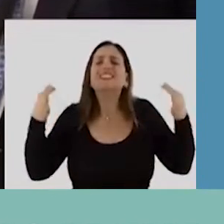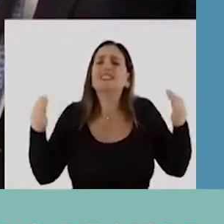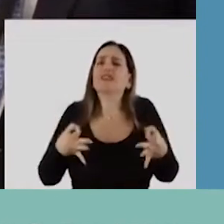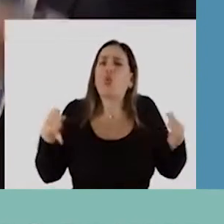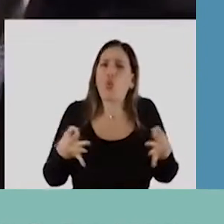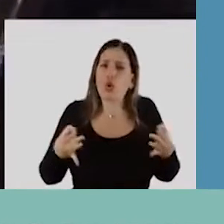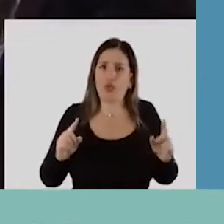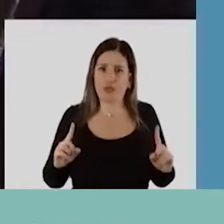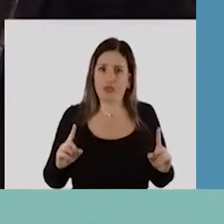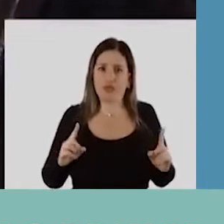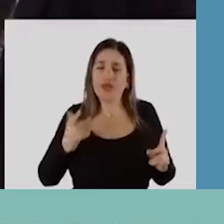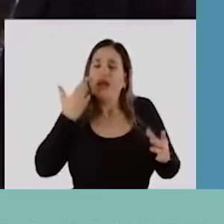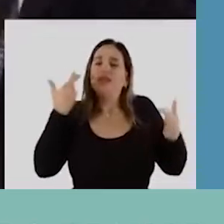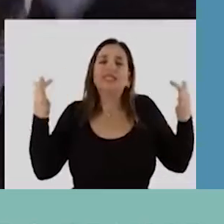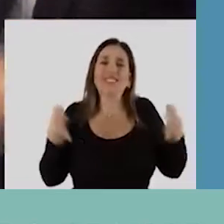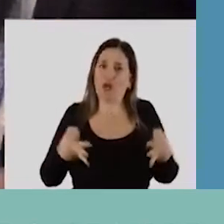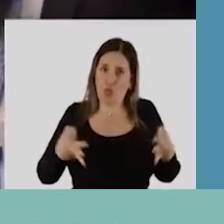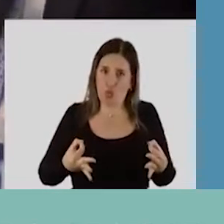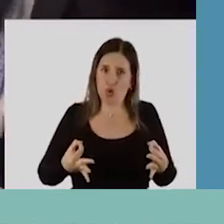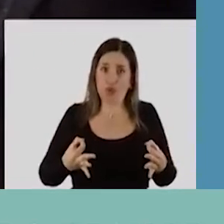Y a mí no me cabe la menor duda